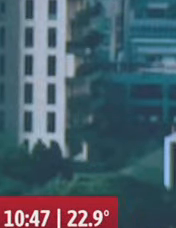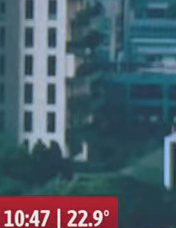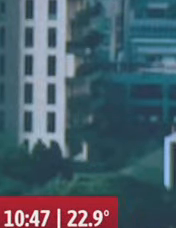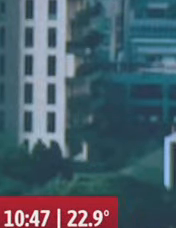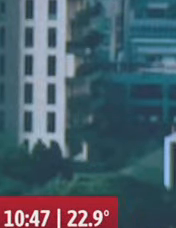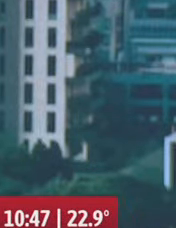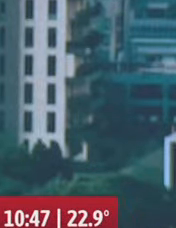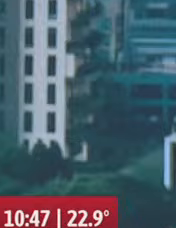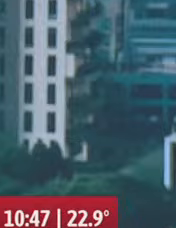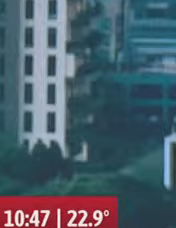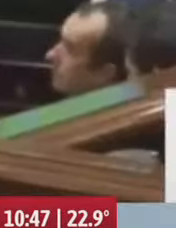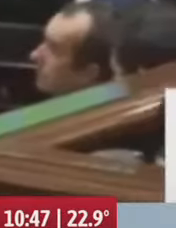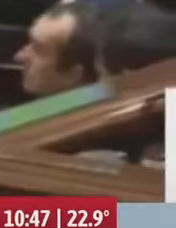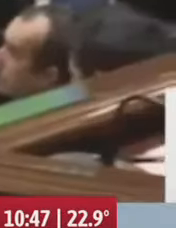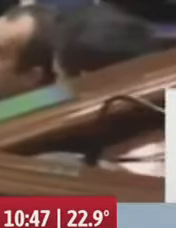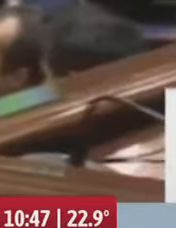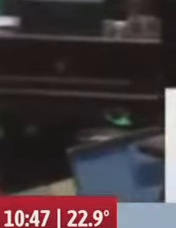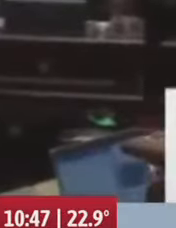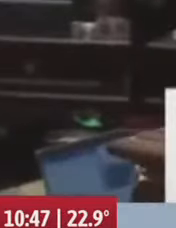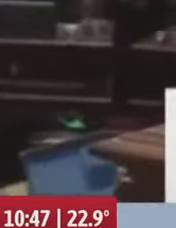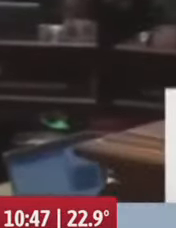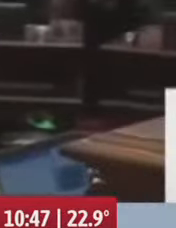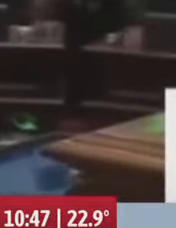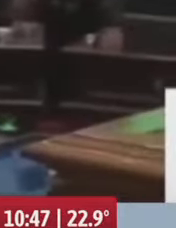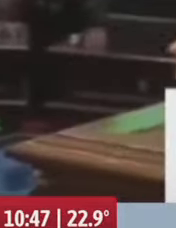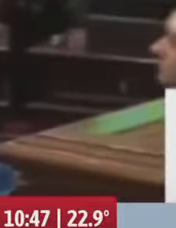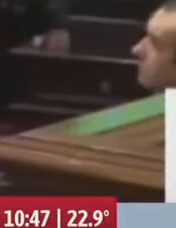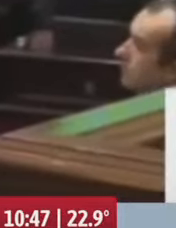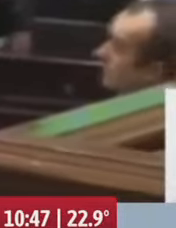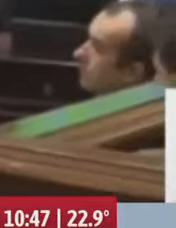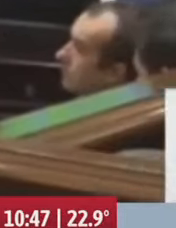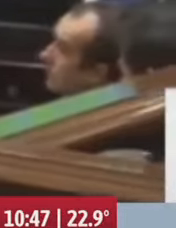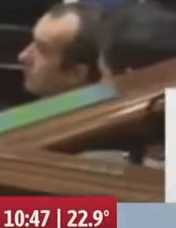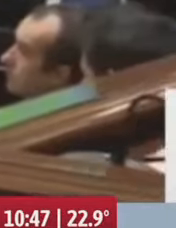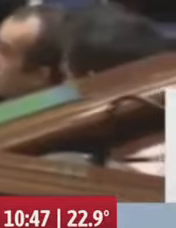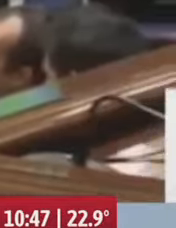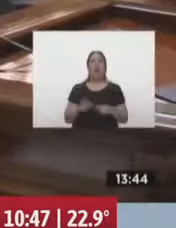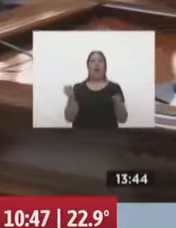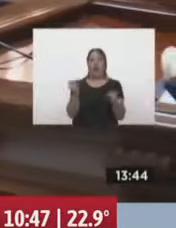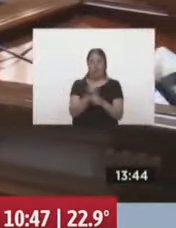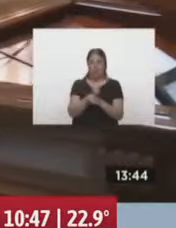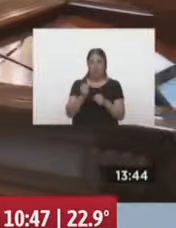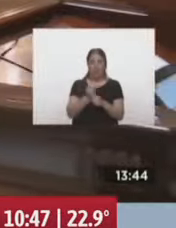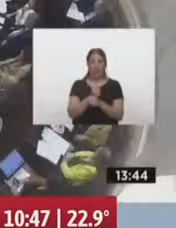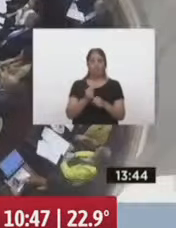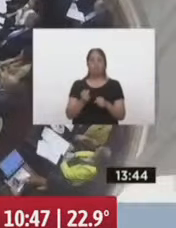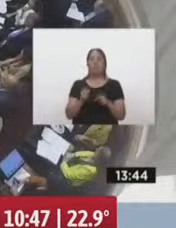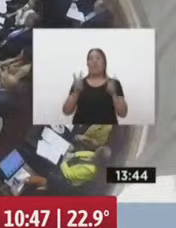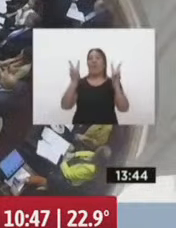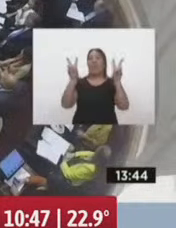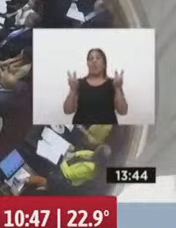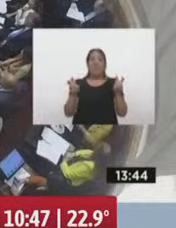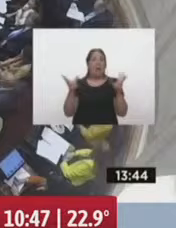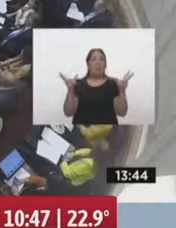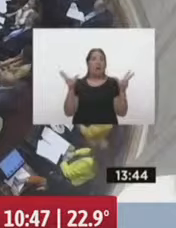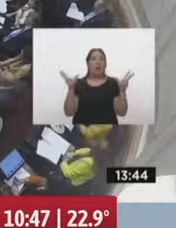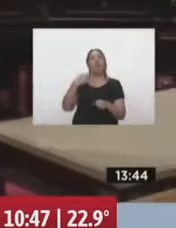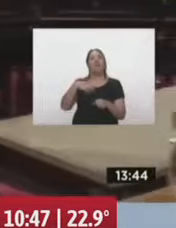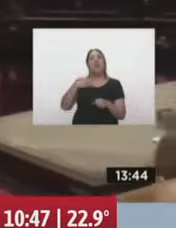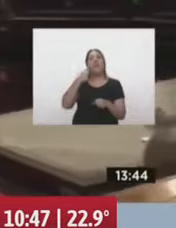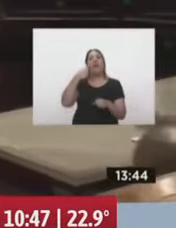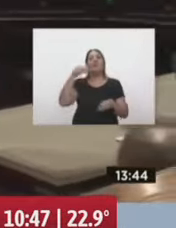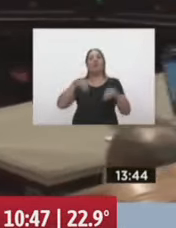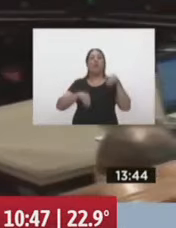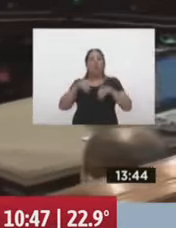tienen, no bajan de 30. Y este es el gran punto. Son provincias pobres, pero lo que ves son apellidos ricos. O sea, hay apellidos que